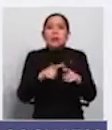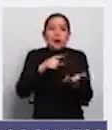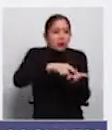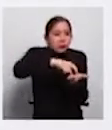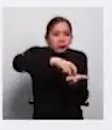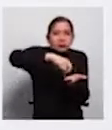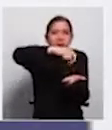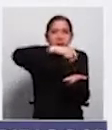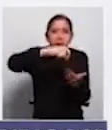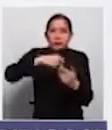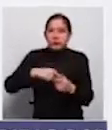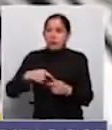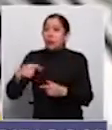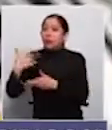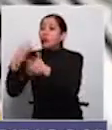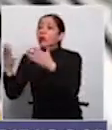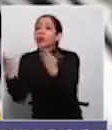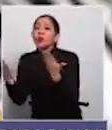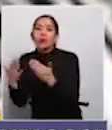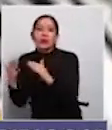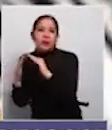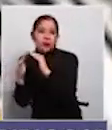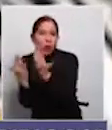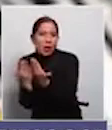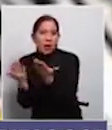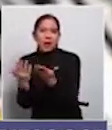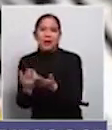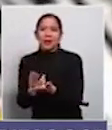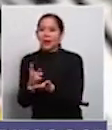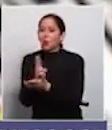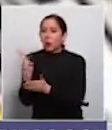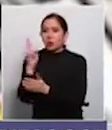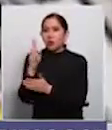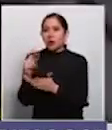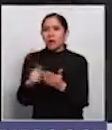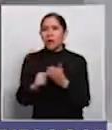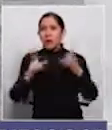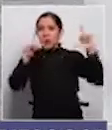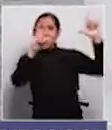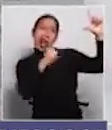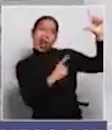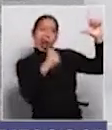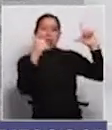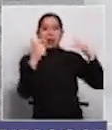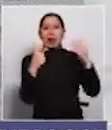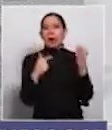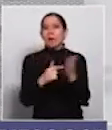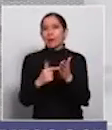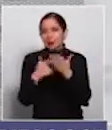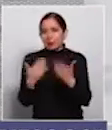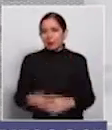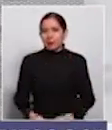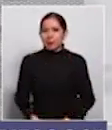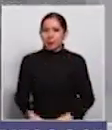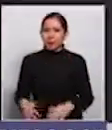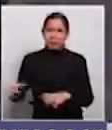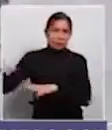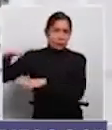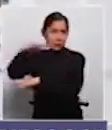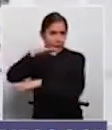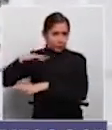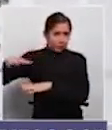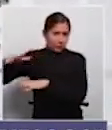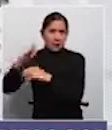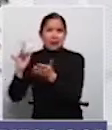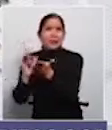colegio donde estudian, la universidad, e incluso fotos sugerentes, ¿no? Entonces, este ecosistema digital también